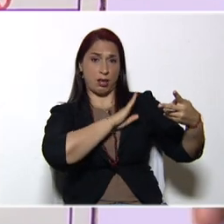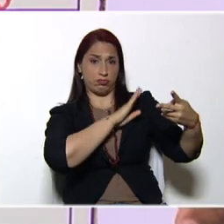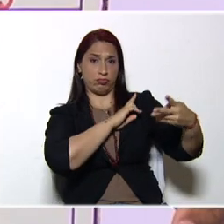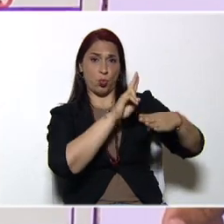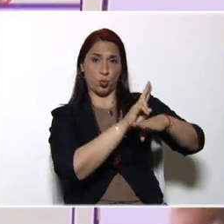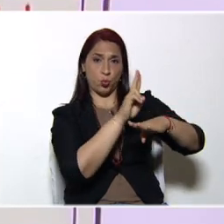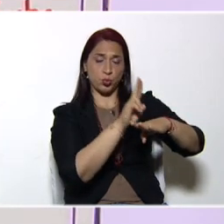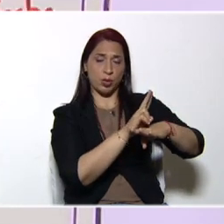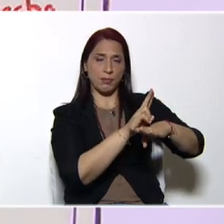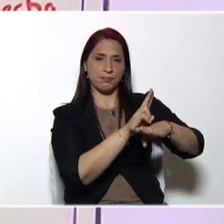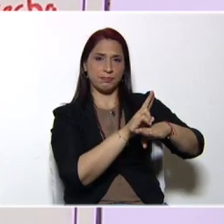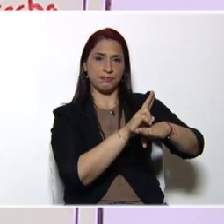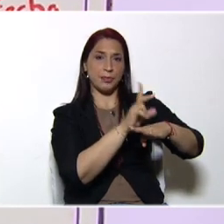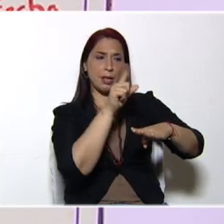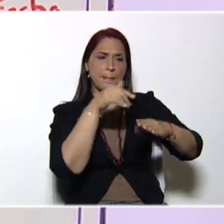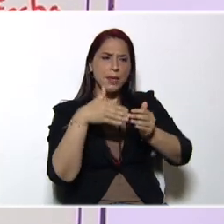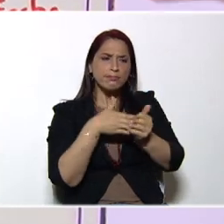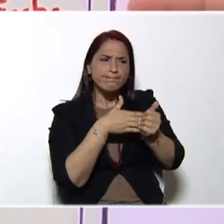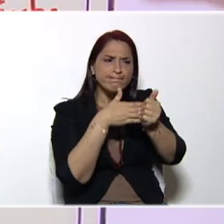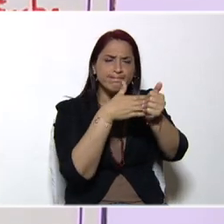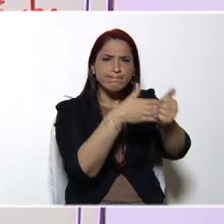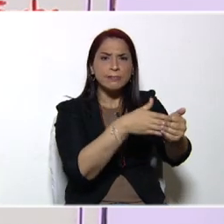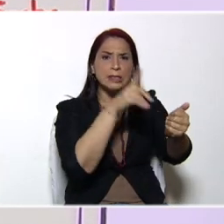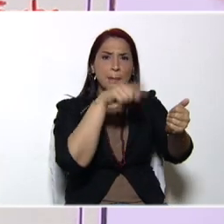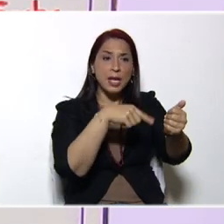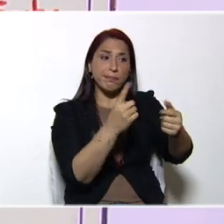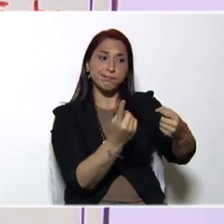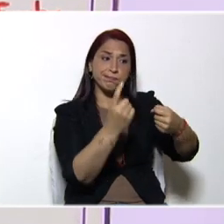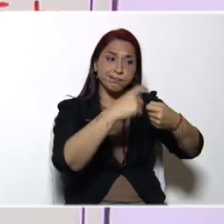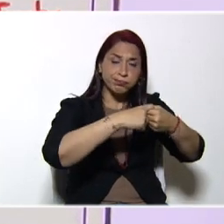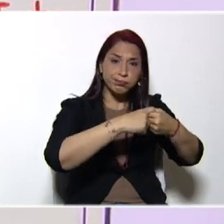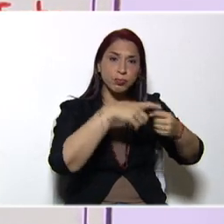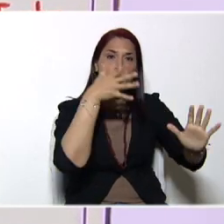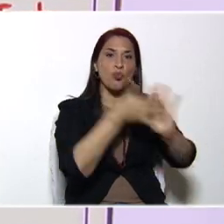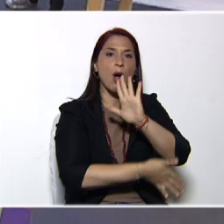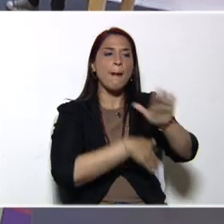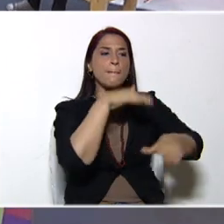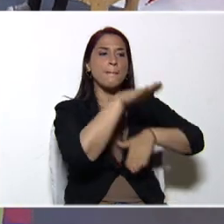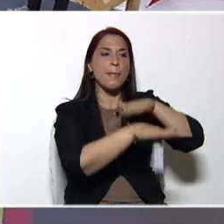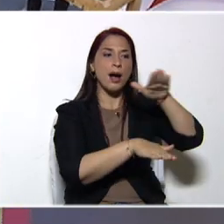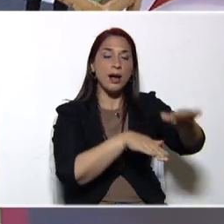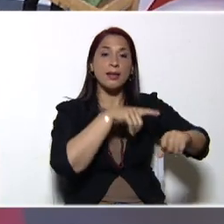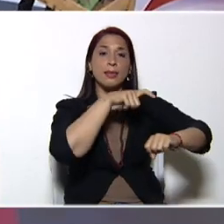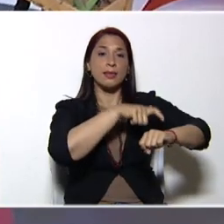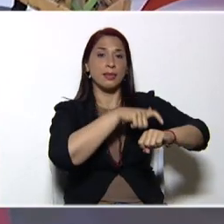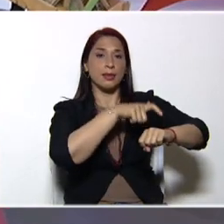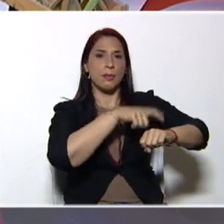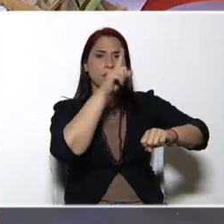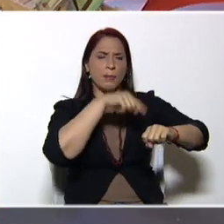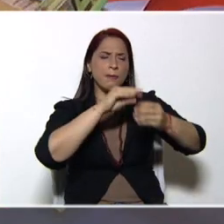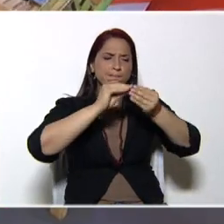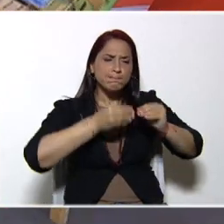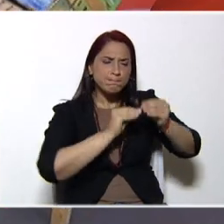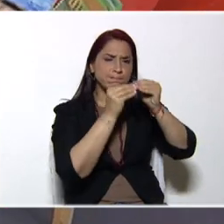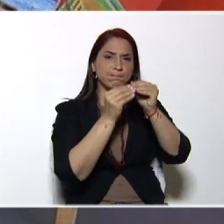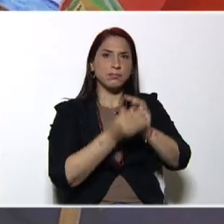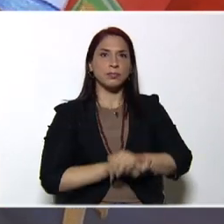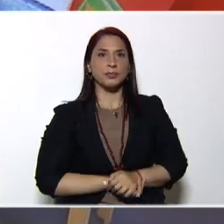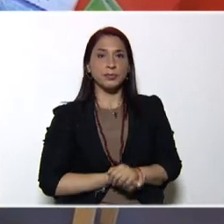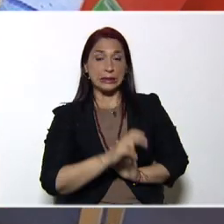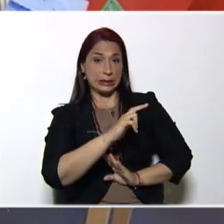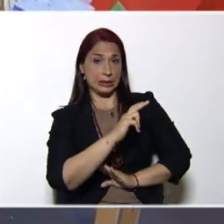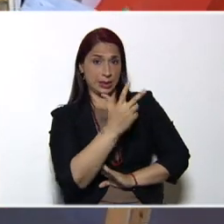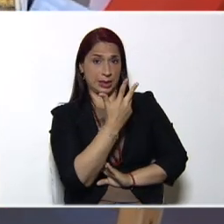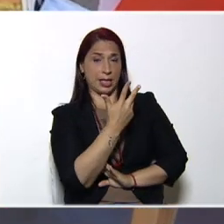usar y la guía de pasos, que entonces incluye los pasos que voy a usar, el tiempo y la fecha. Y como